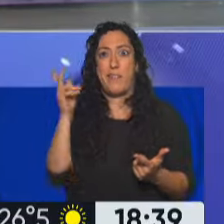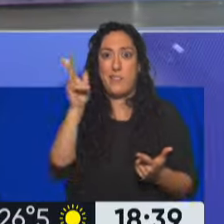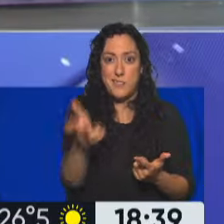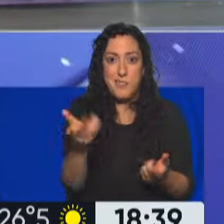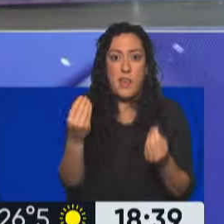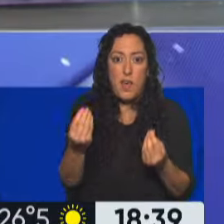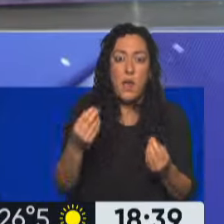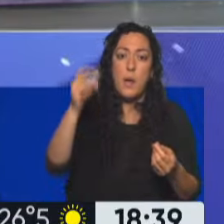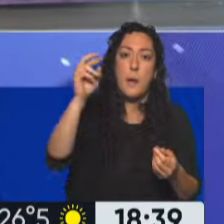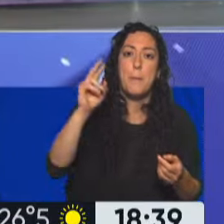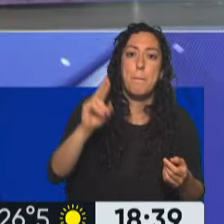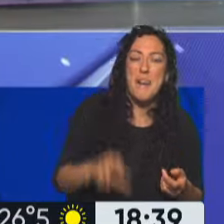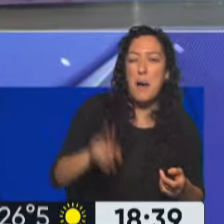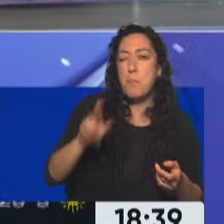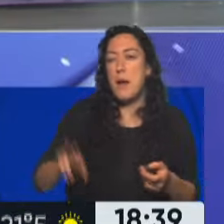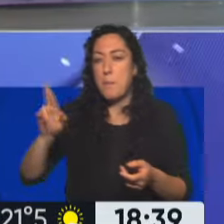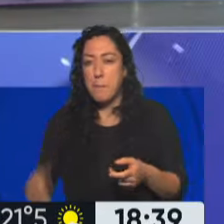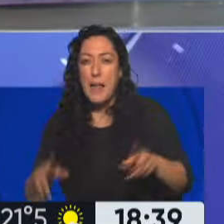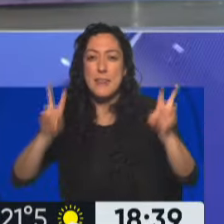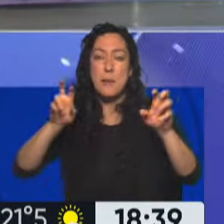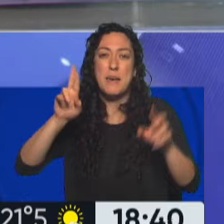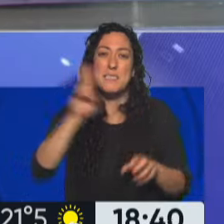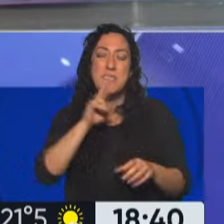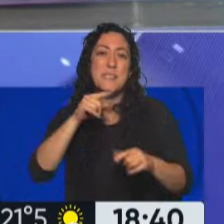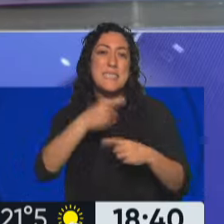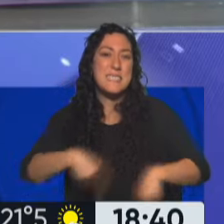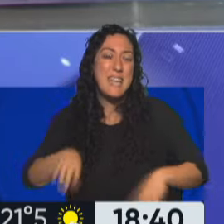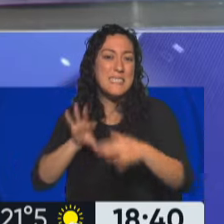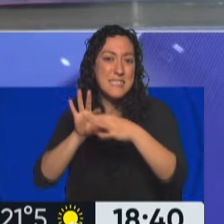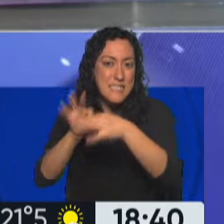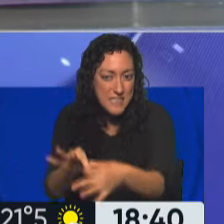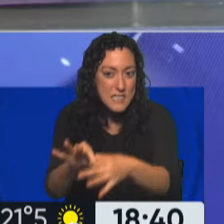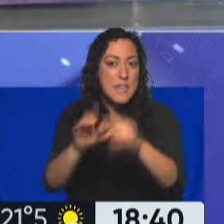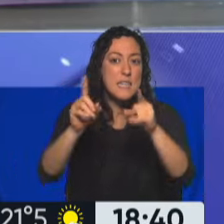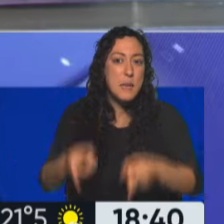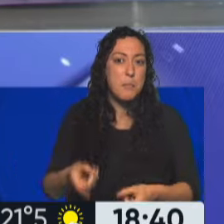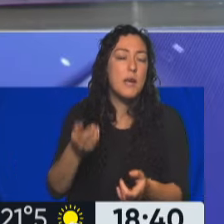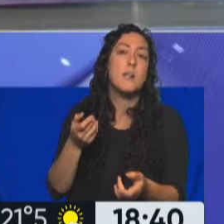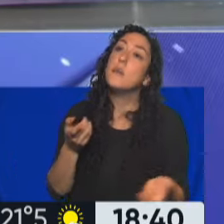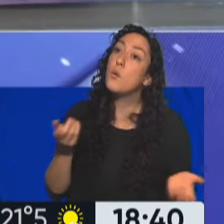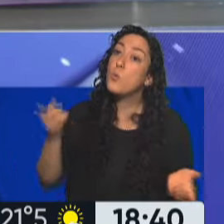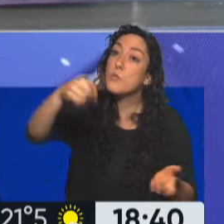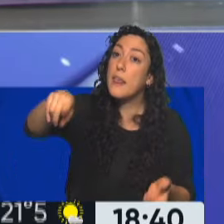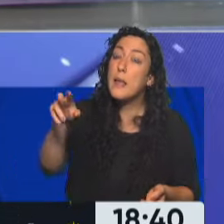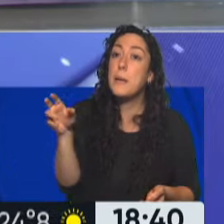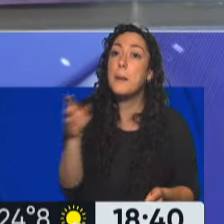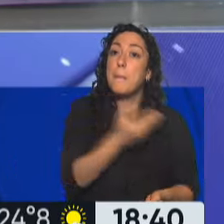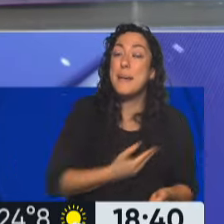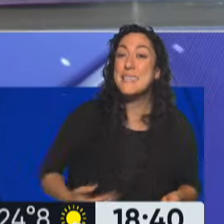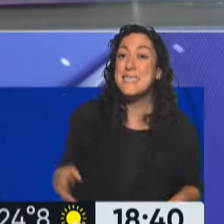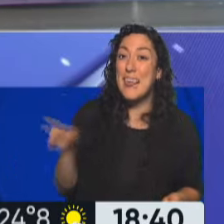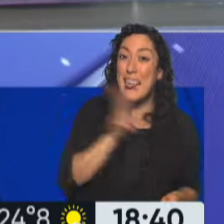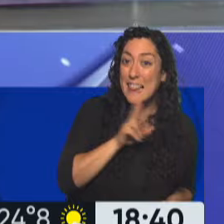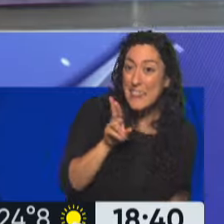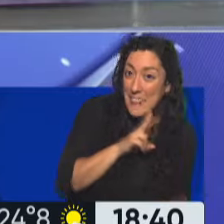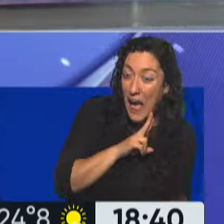tenga una agenda, bueno, muy feminista, tuvo muchas cuestiones simbólicas, esto de decir, los invito a que me digan presidenta, como se dice maestra, como se dice